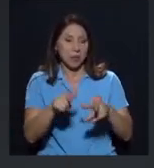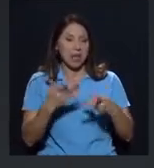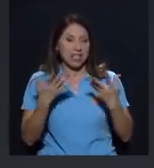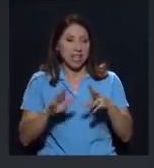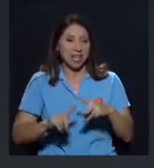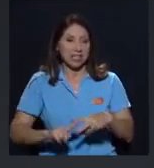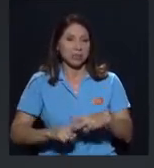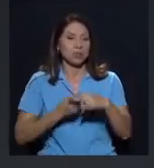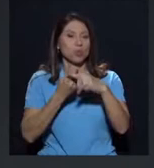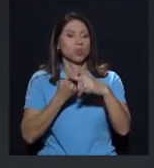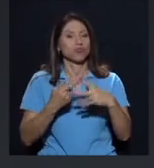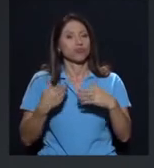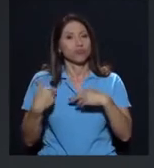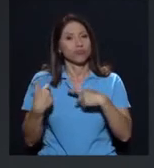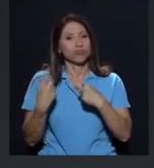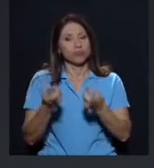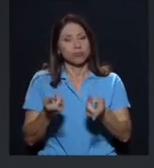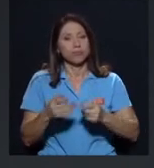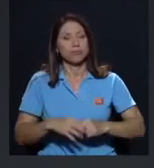eduardo lizano